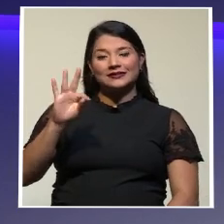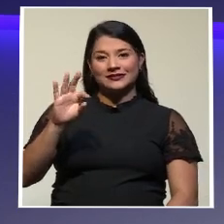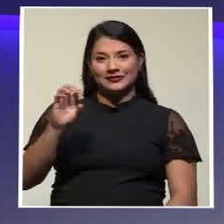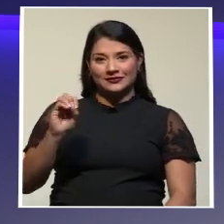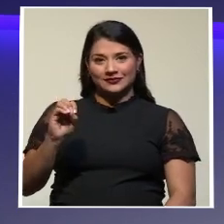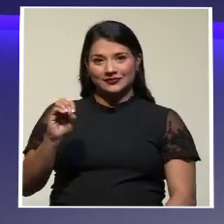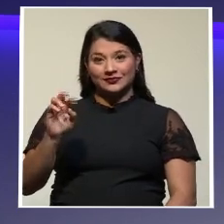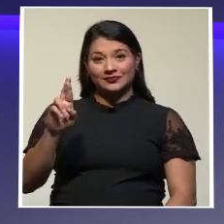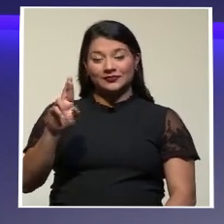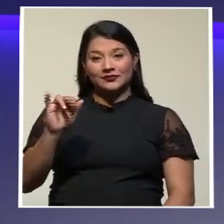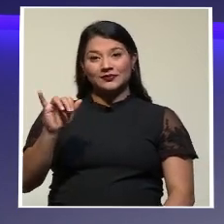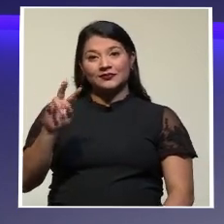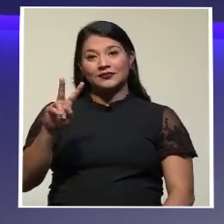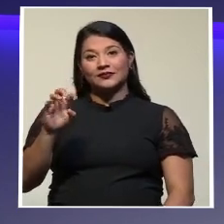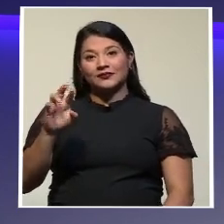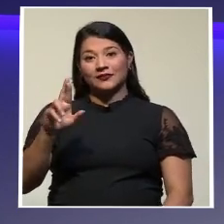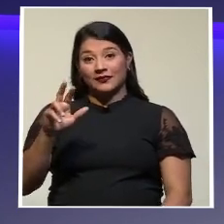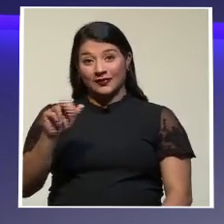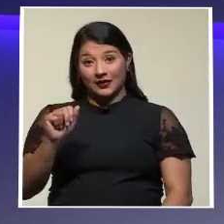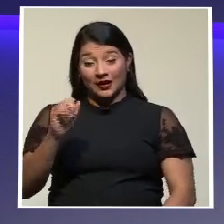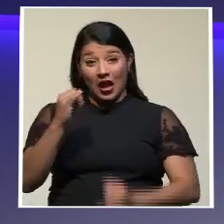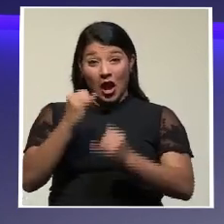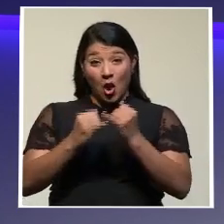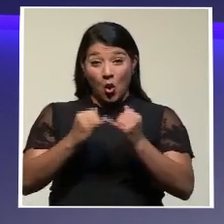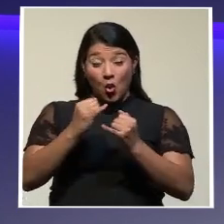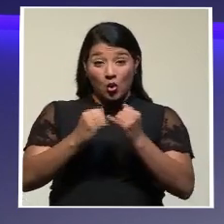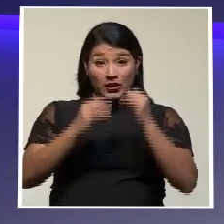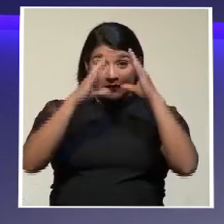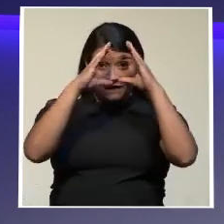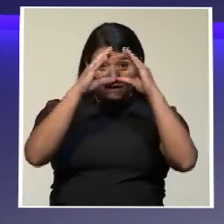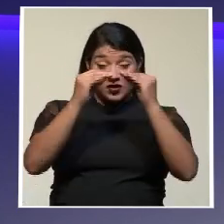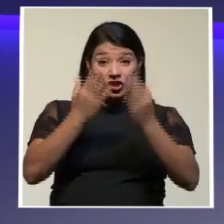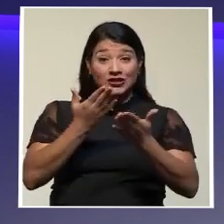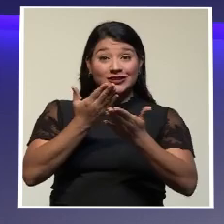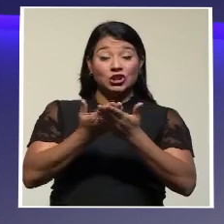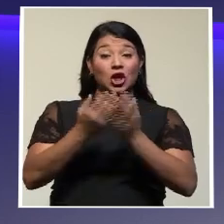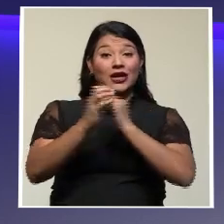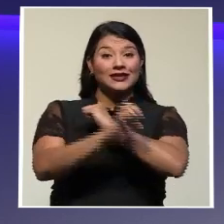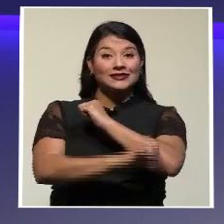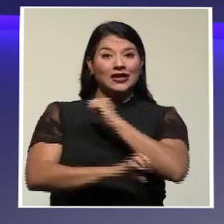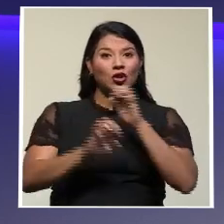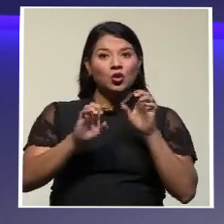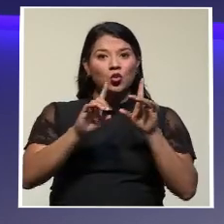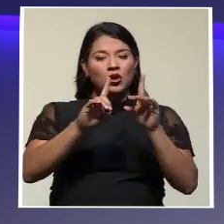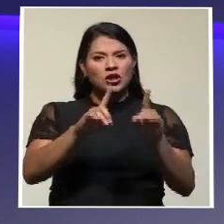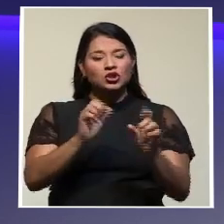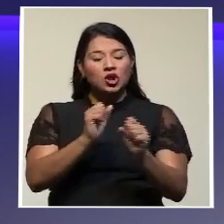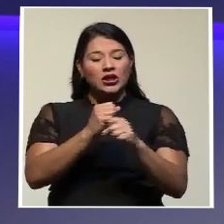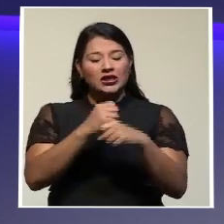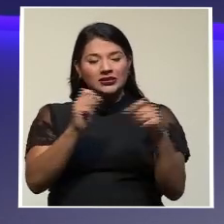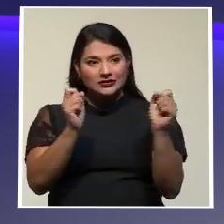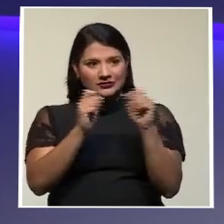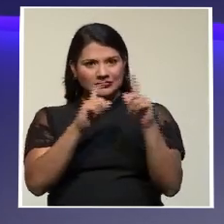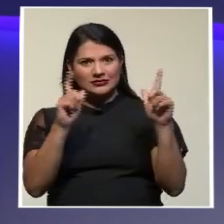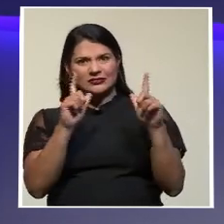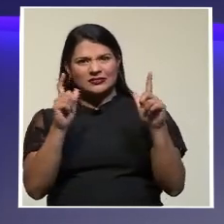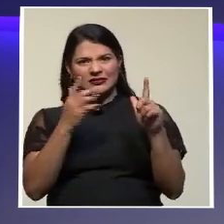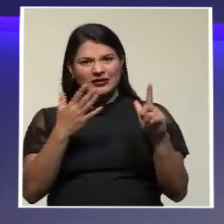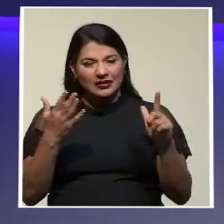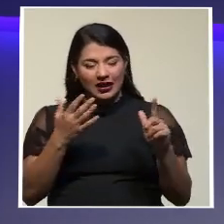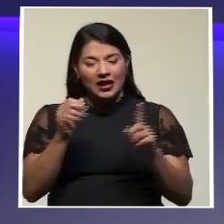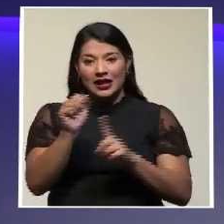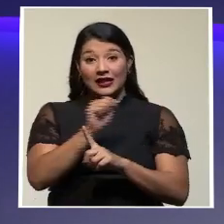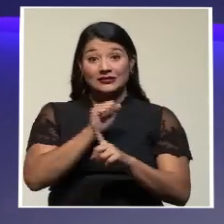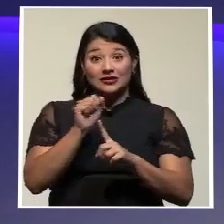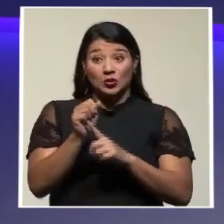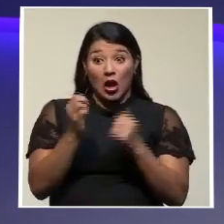El último informe del estado de la educación nos arrojó un verdadero mazazo sobre cuál es la situación de la